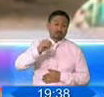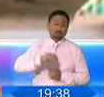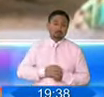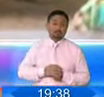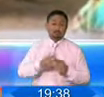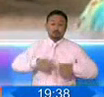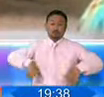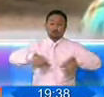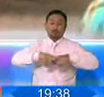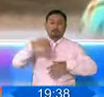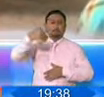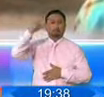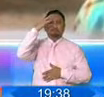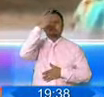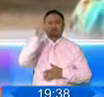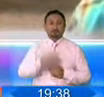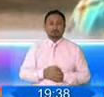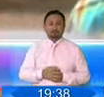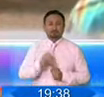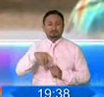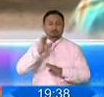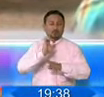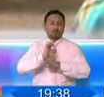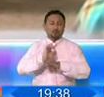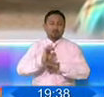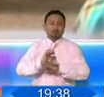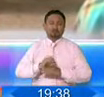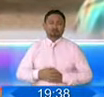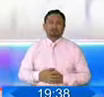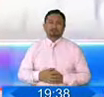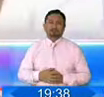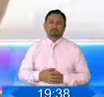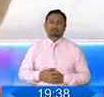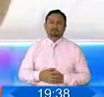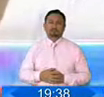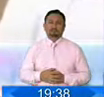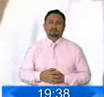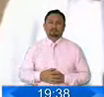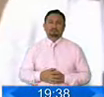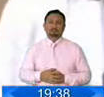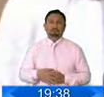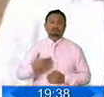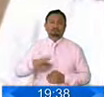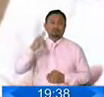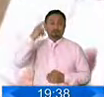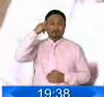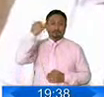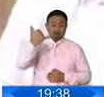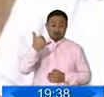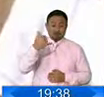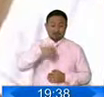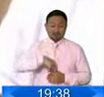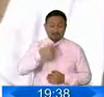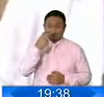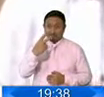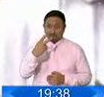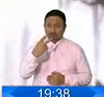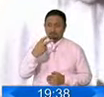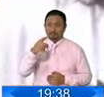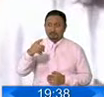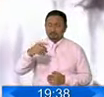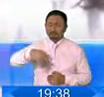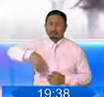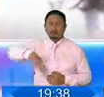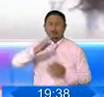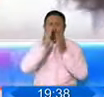de los lugares más favorecidos del mundo es Ecuador definitivamente. Yo pienso que nuestras expectativas se quedaron cortas ante